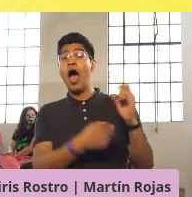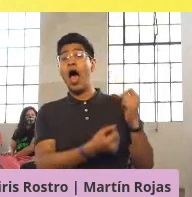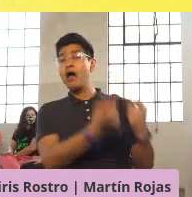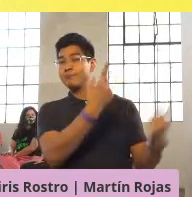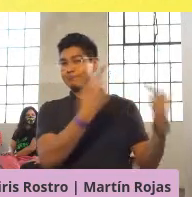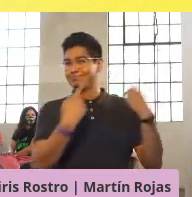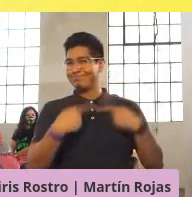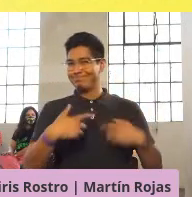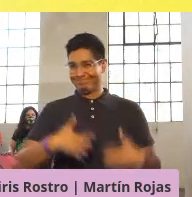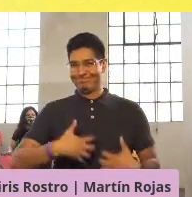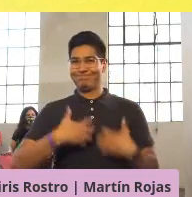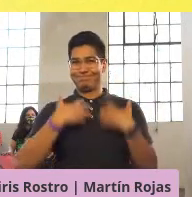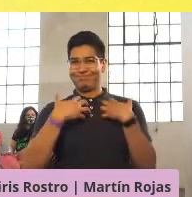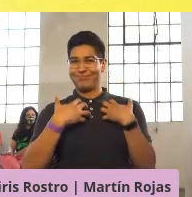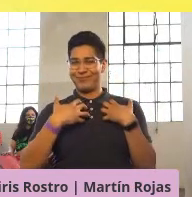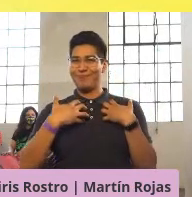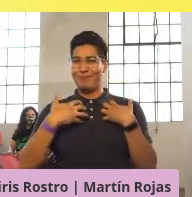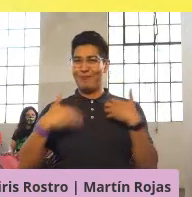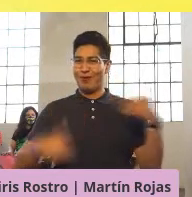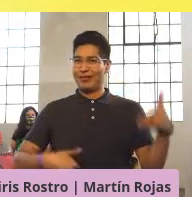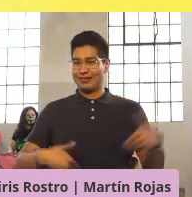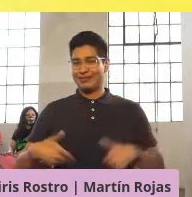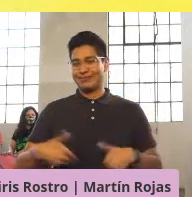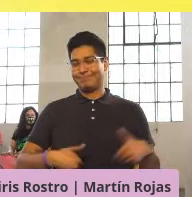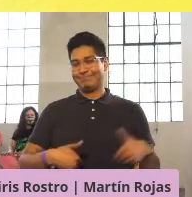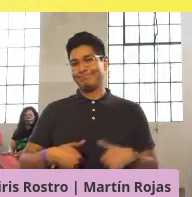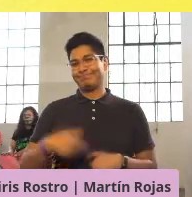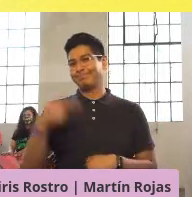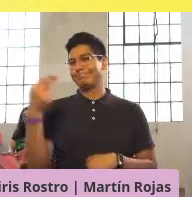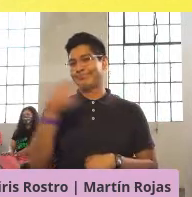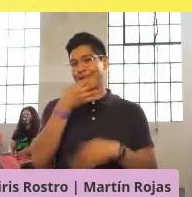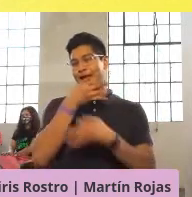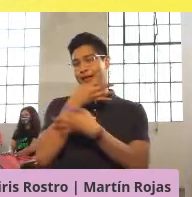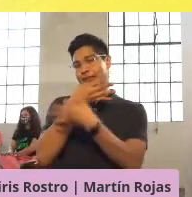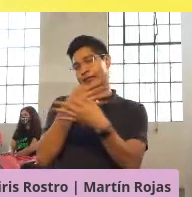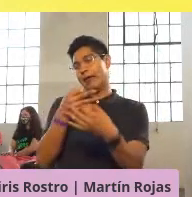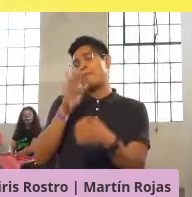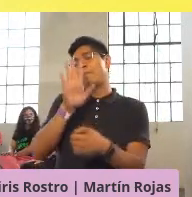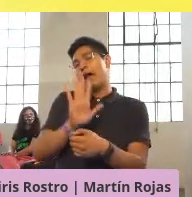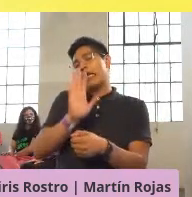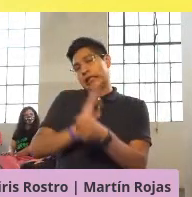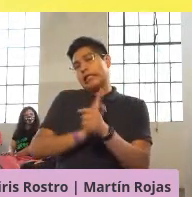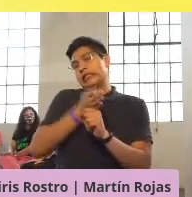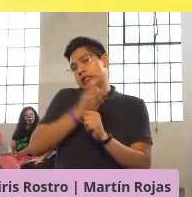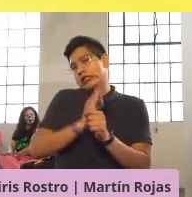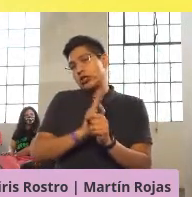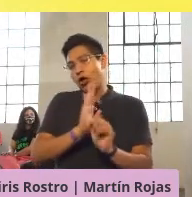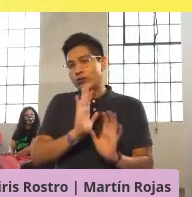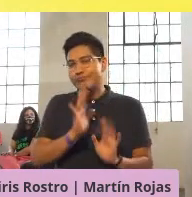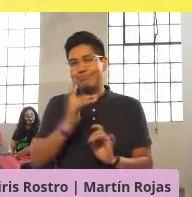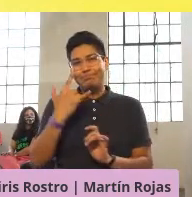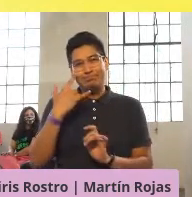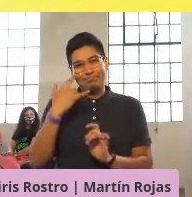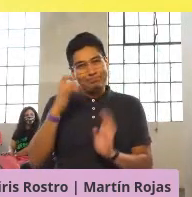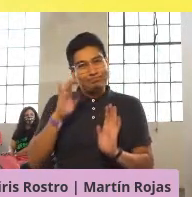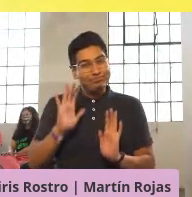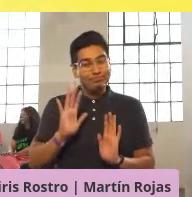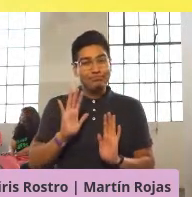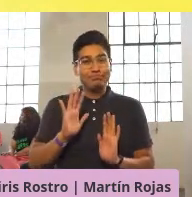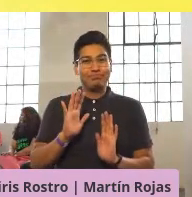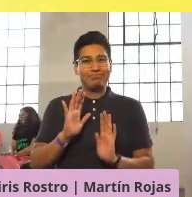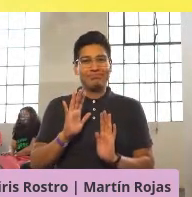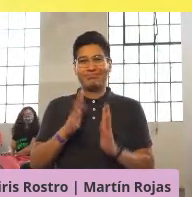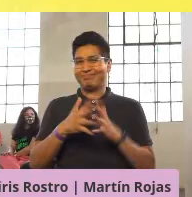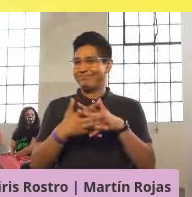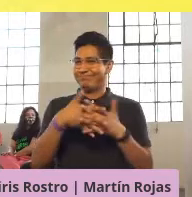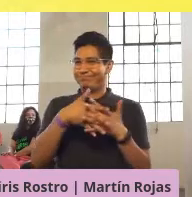profundas y por eso pues ha sido chistoso. Chistoso, padre, extraño. Horrorífico. Una mezcla